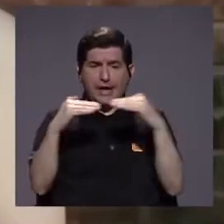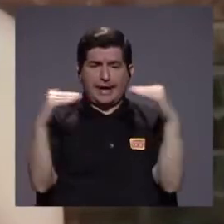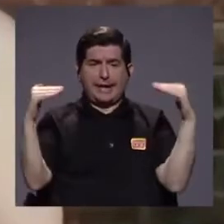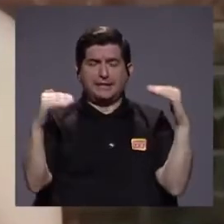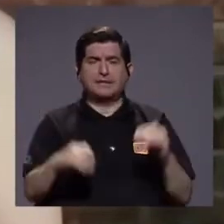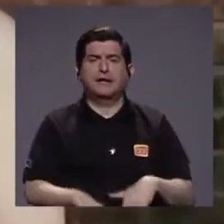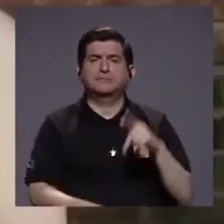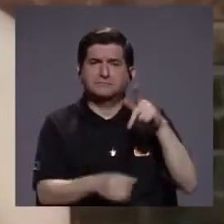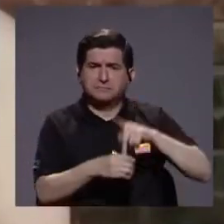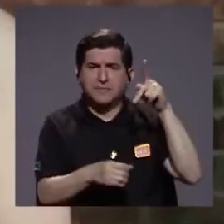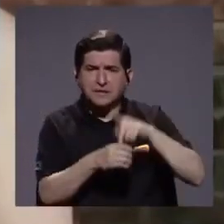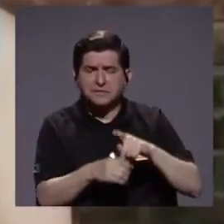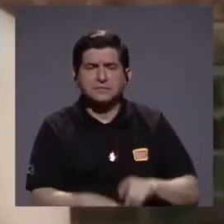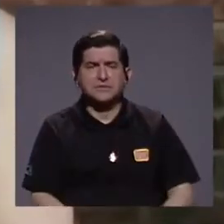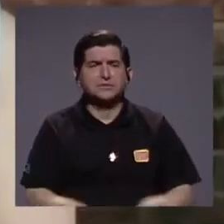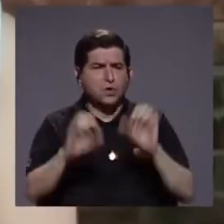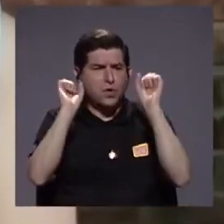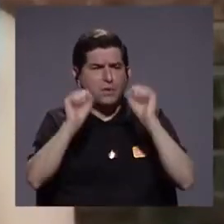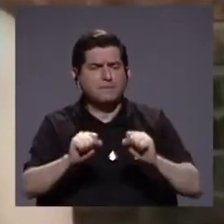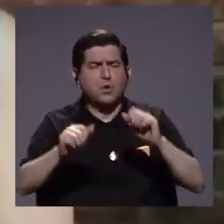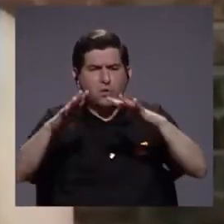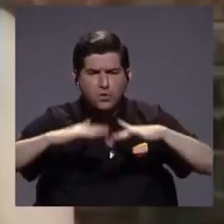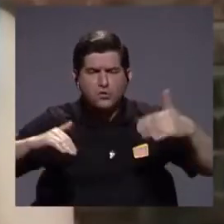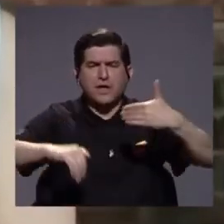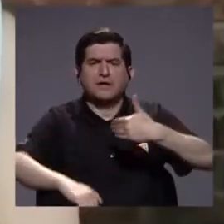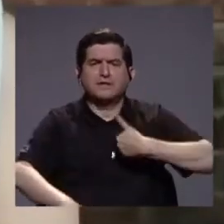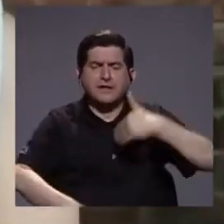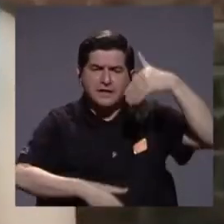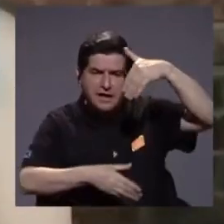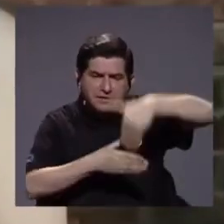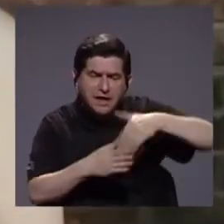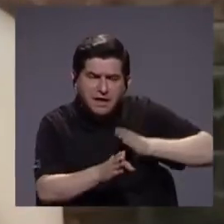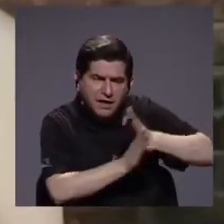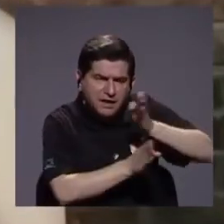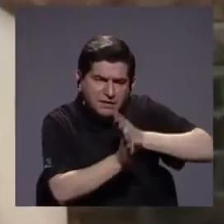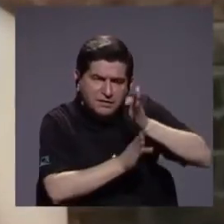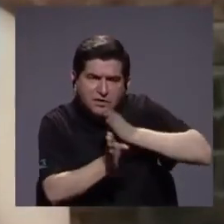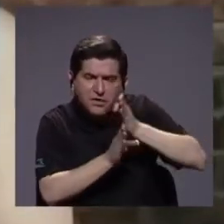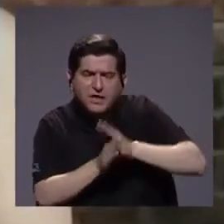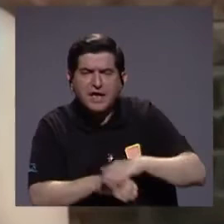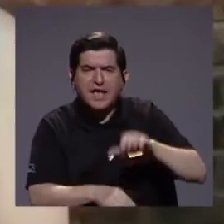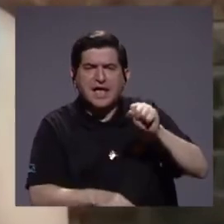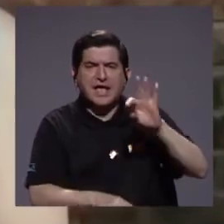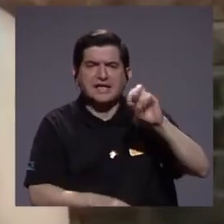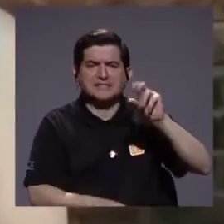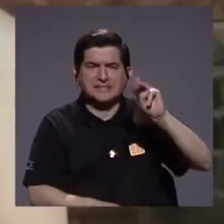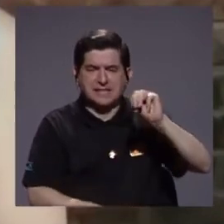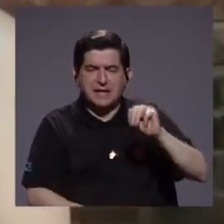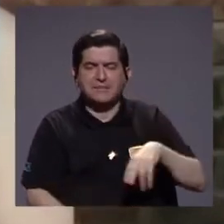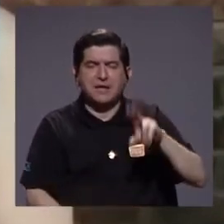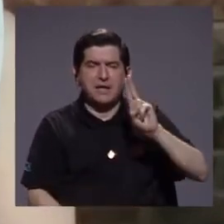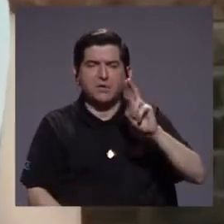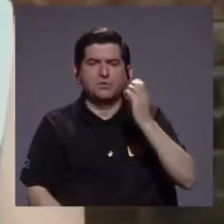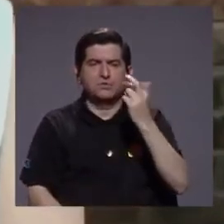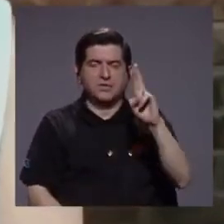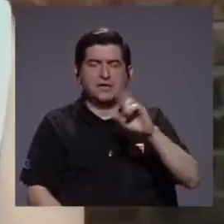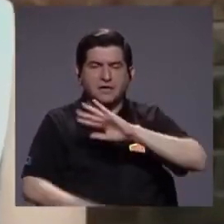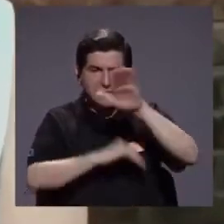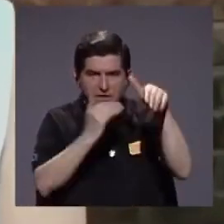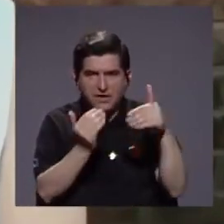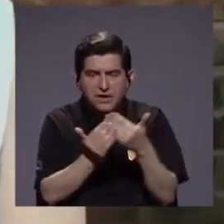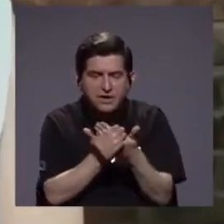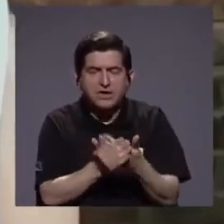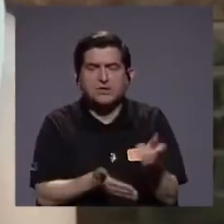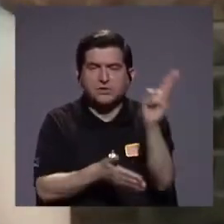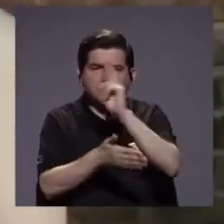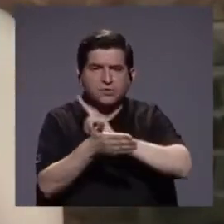y puedan participar y tener sus espacios dentro de las carreras STEM en la Universidad de Costa Rica y en